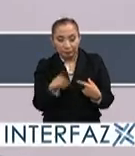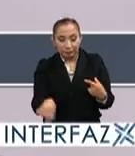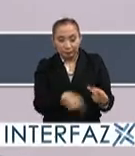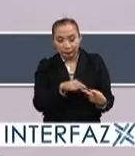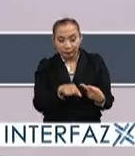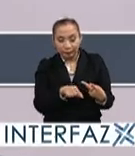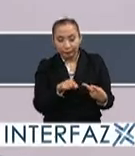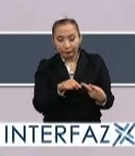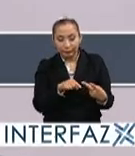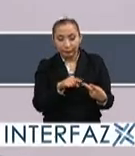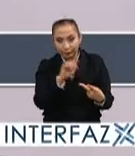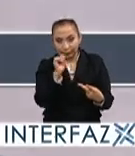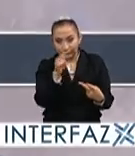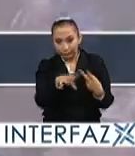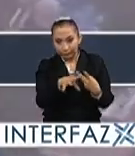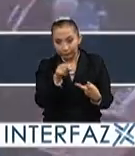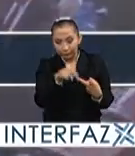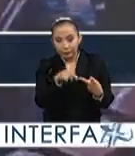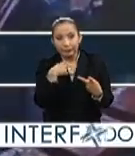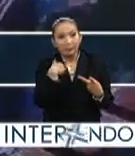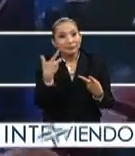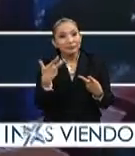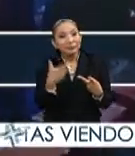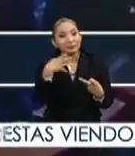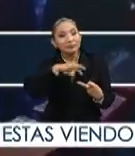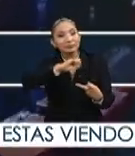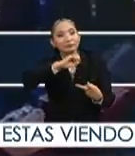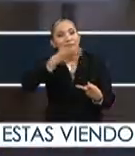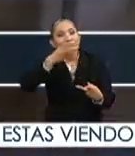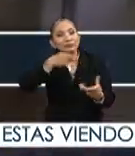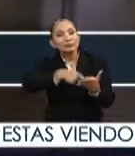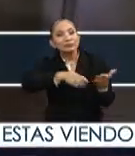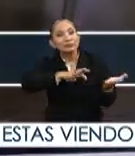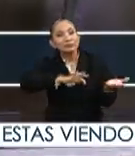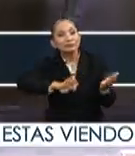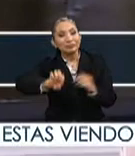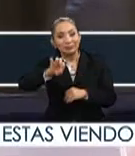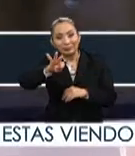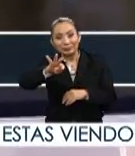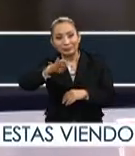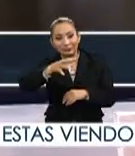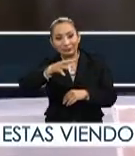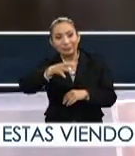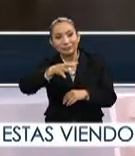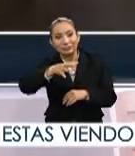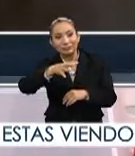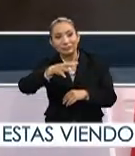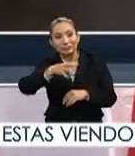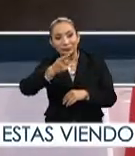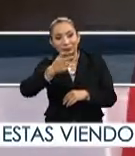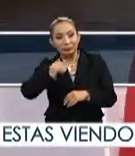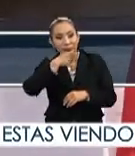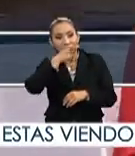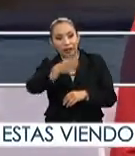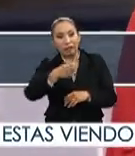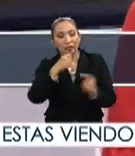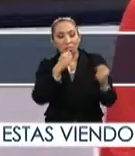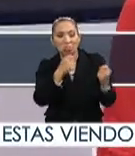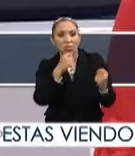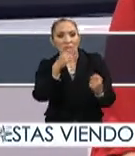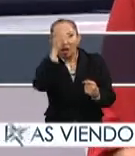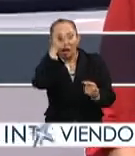Un segundo aspecto es lo que hace Obama en 1914, que incumple este